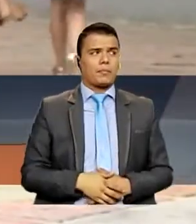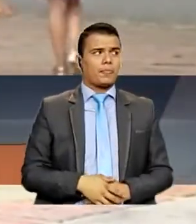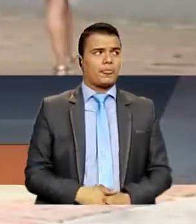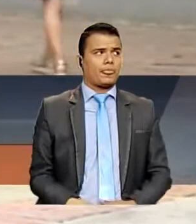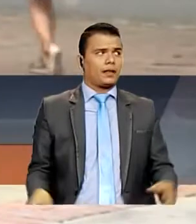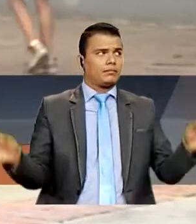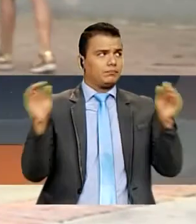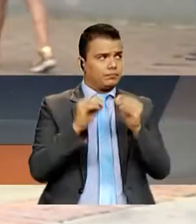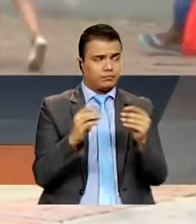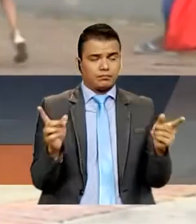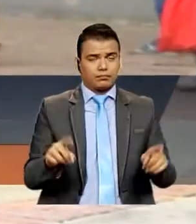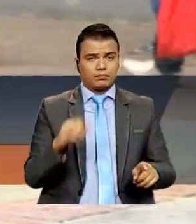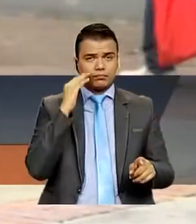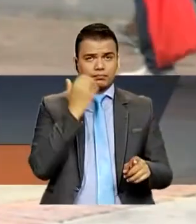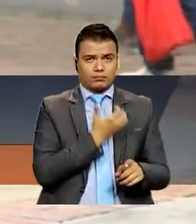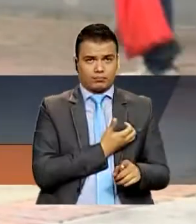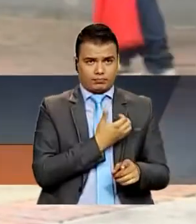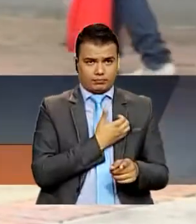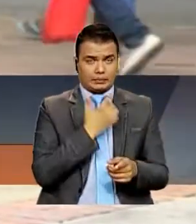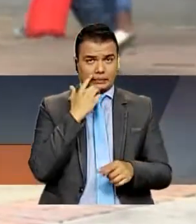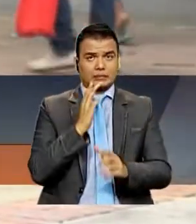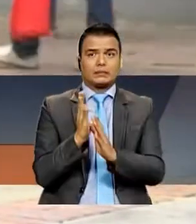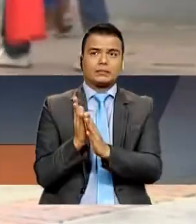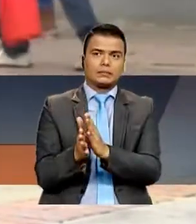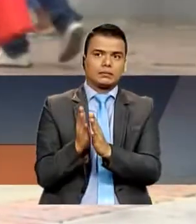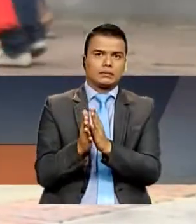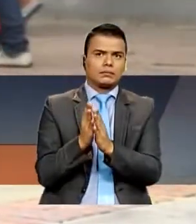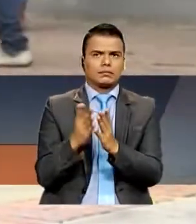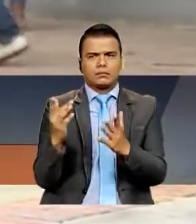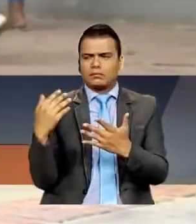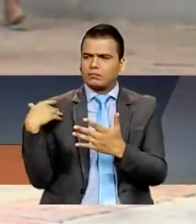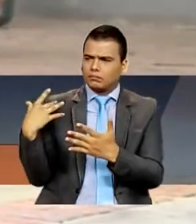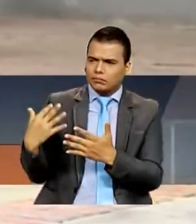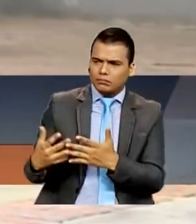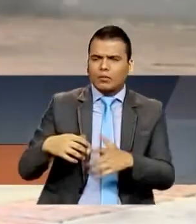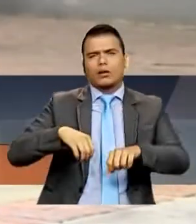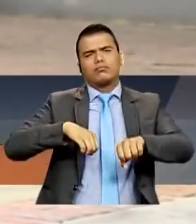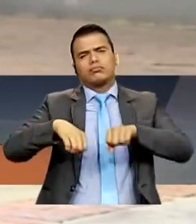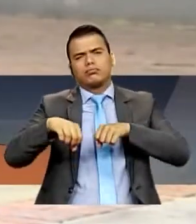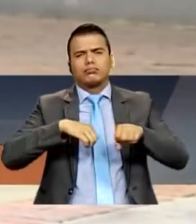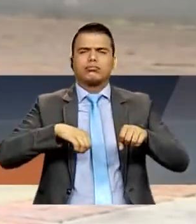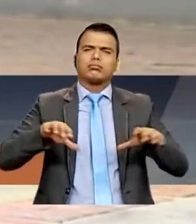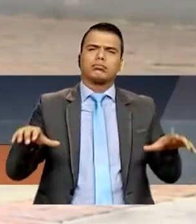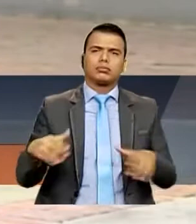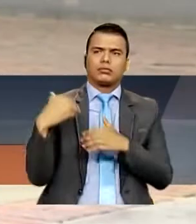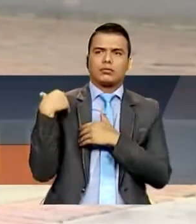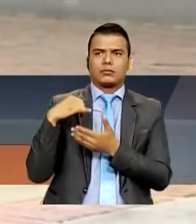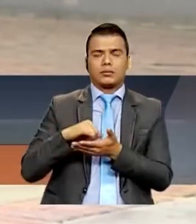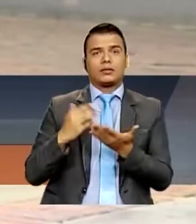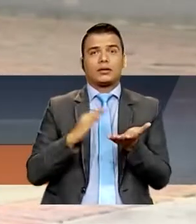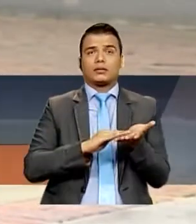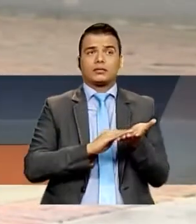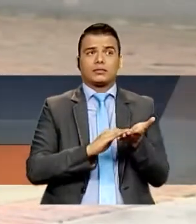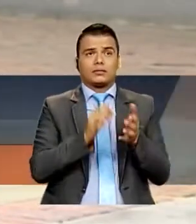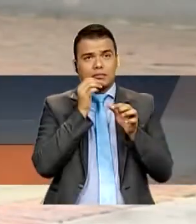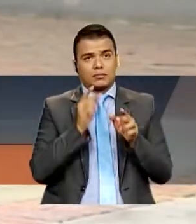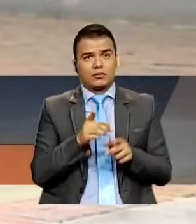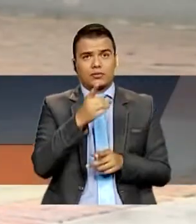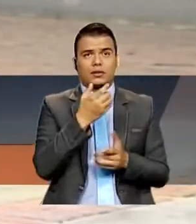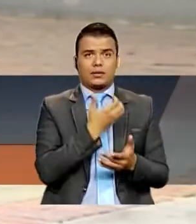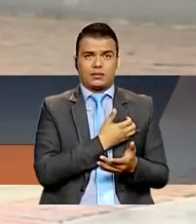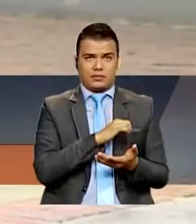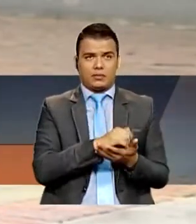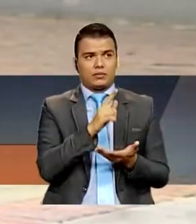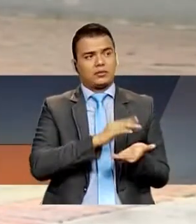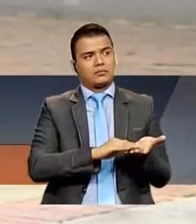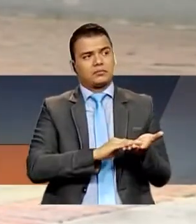la alcaldesa encargada entregó un balance de su gestión mientras que está al cargo, en tanto se resuelve la situación del alcalde